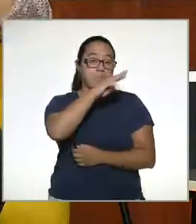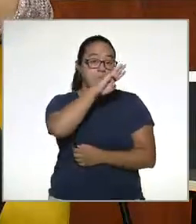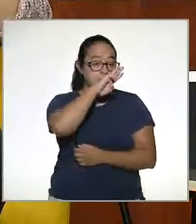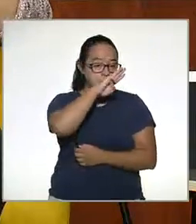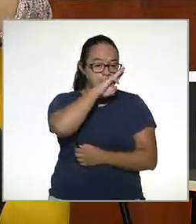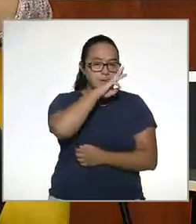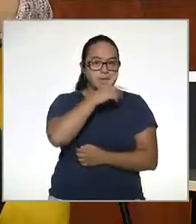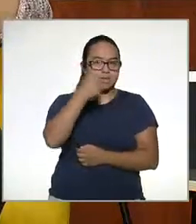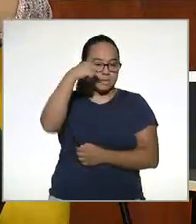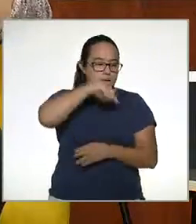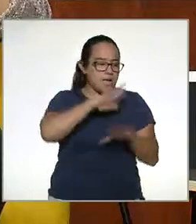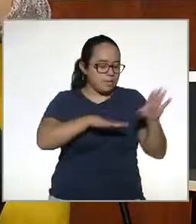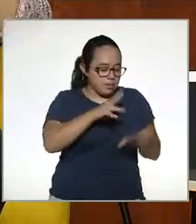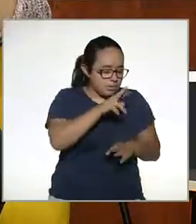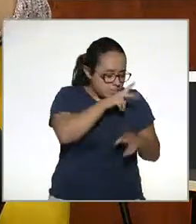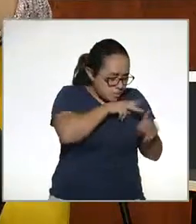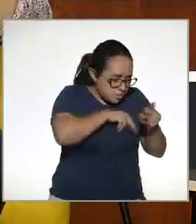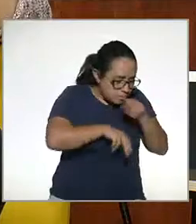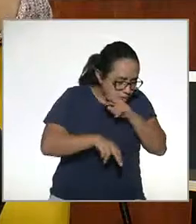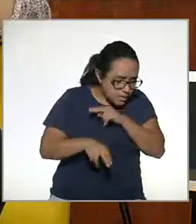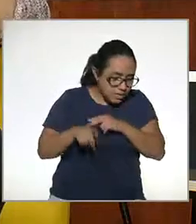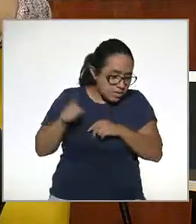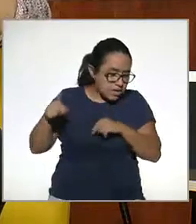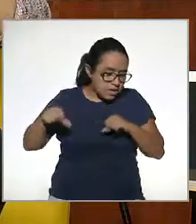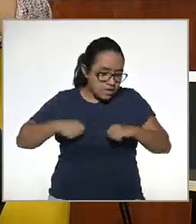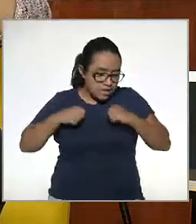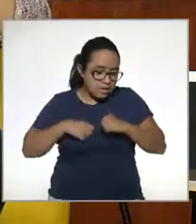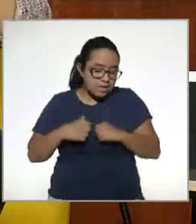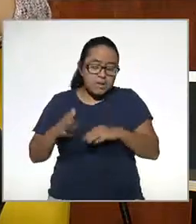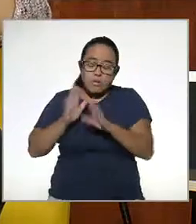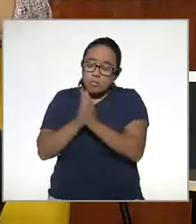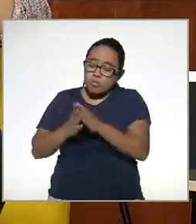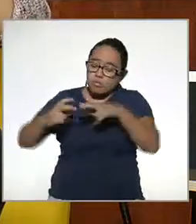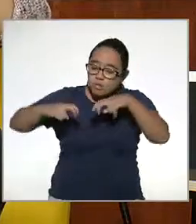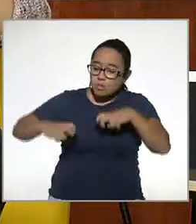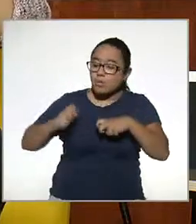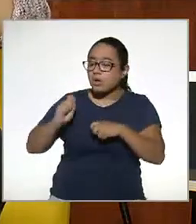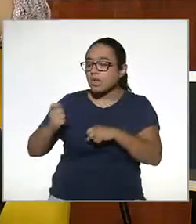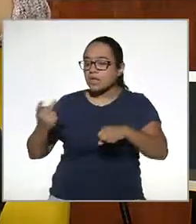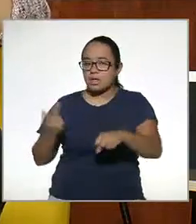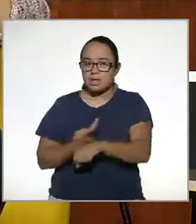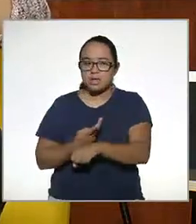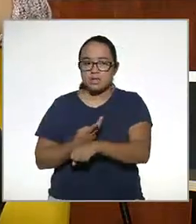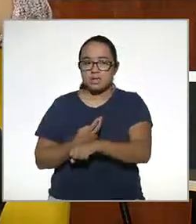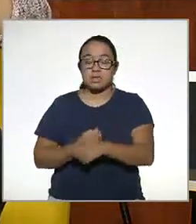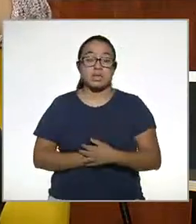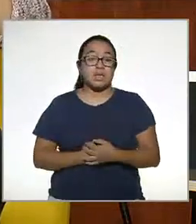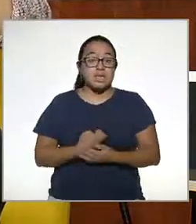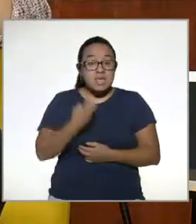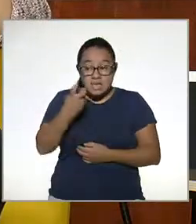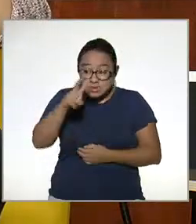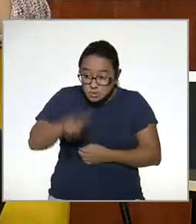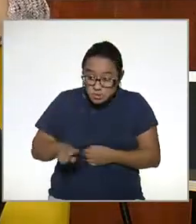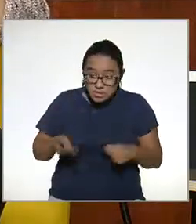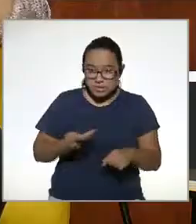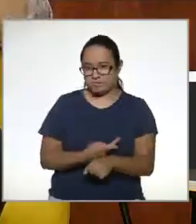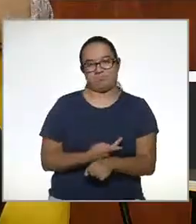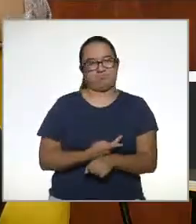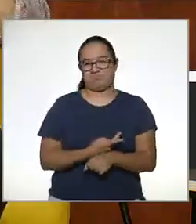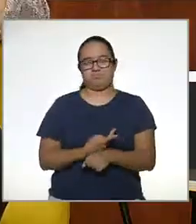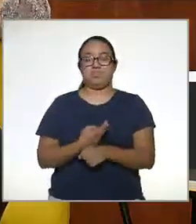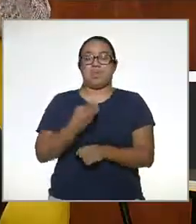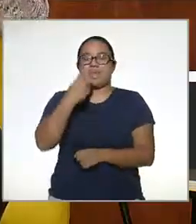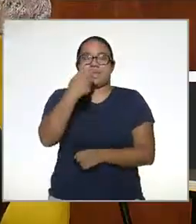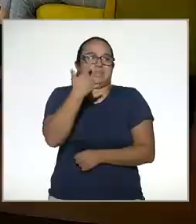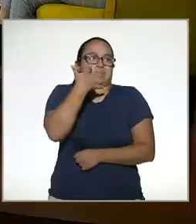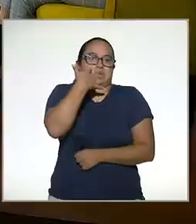mucha, mucha angustia, queriendo que el adolescente se siente y les diga, me pasa esto. Entonces, eso no va a suceder, ¿no? Es muy raro